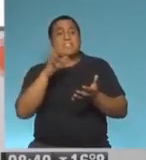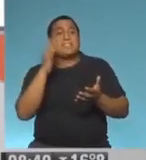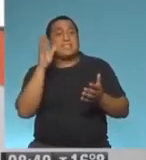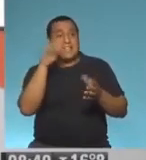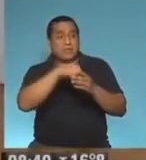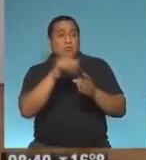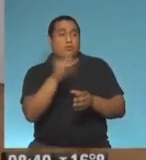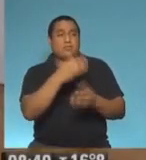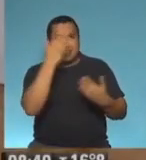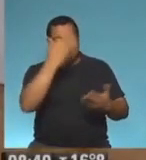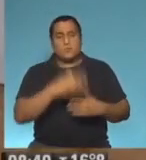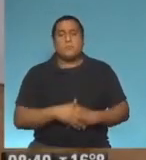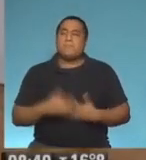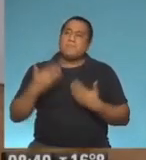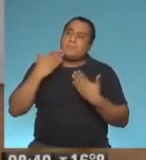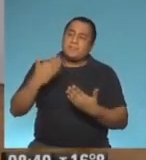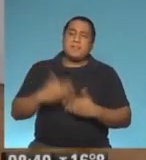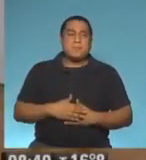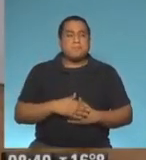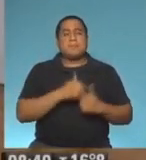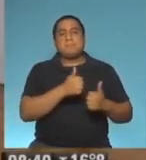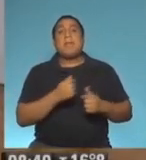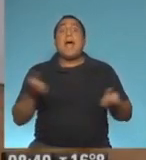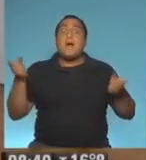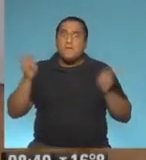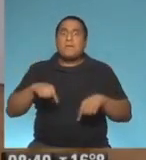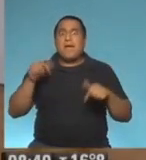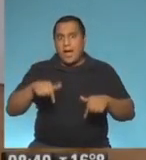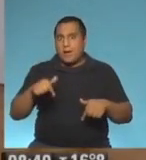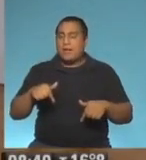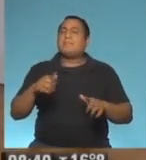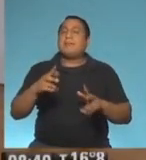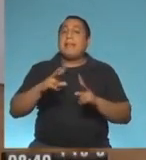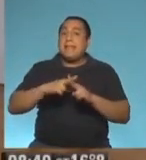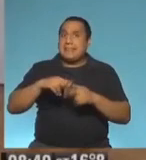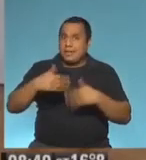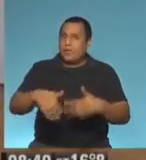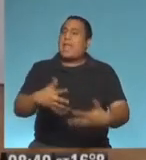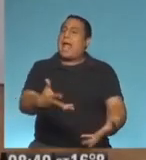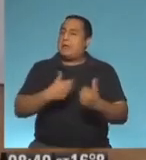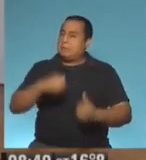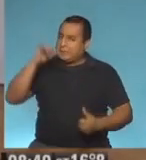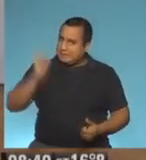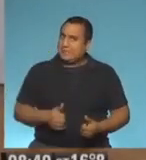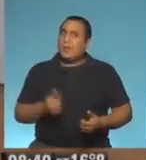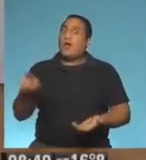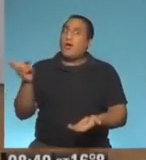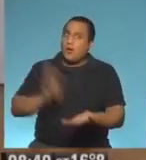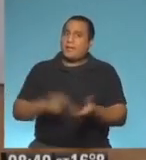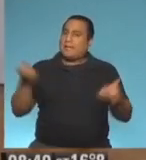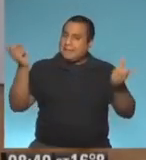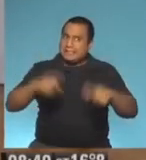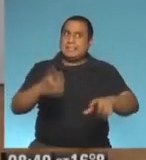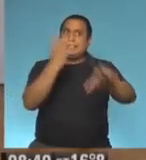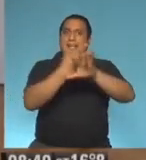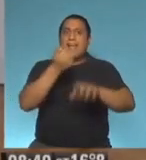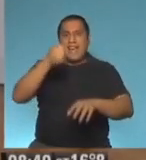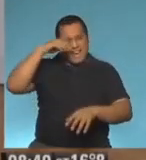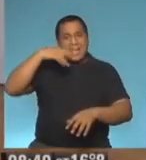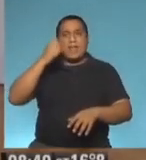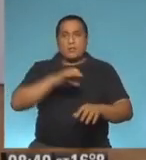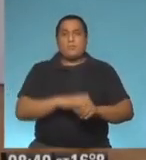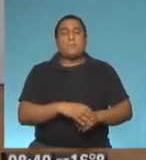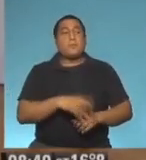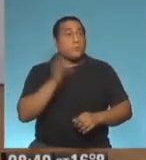volvemos ahora así a la conversación que nos quedó pendiente la tenga lo que esta vez nos va a ayudar alejandro costa me escuchas y de cuyo